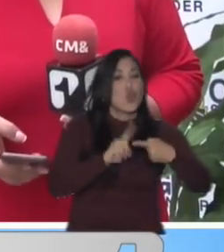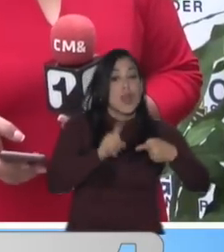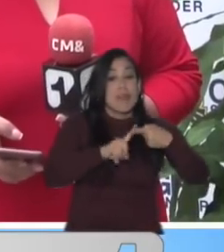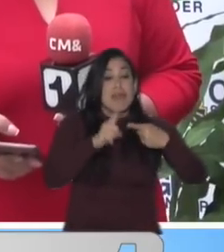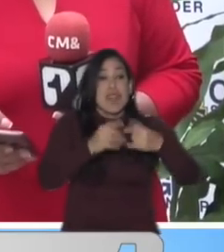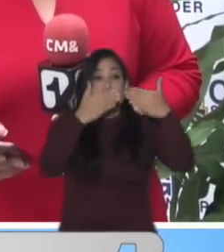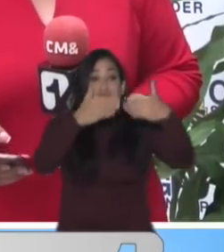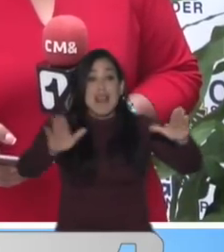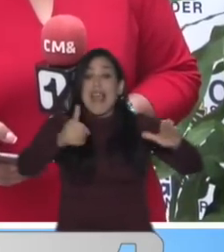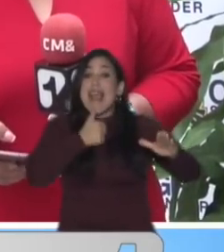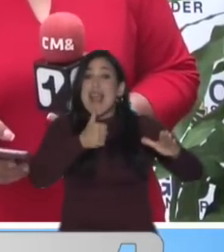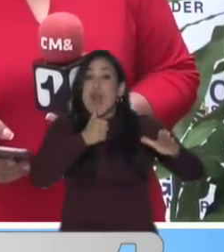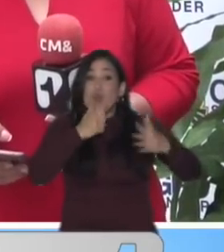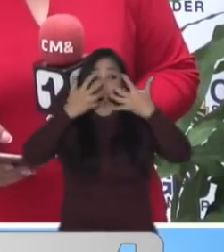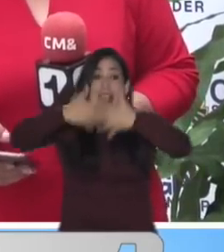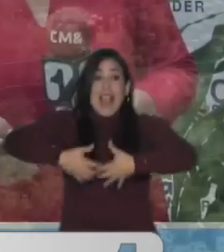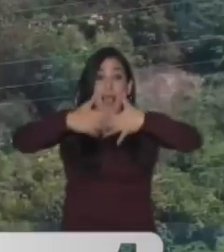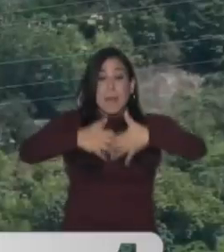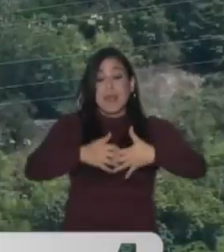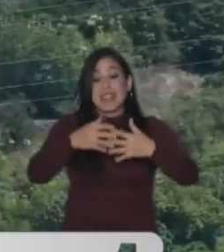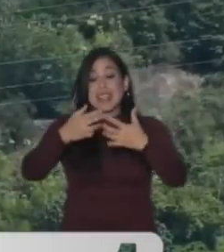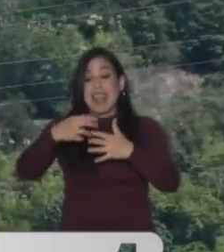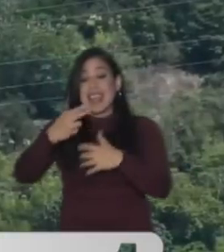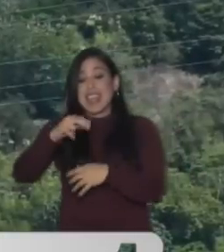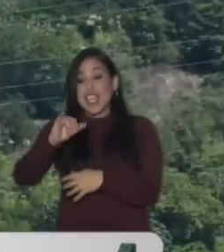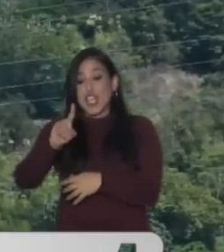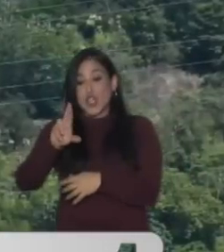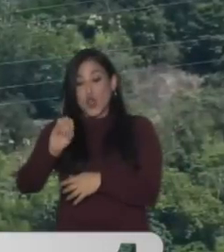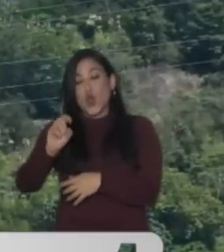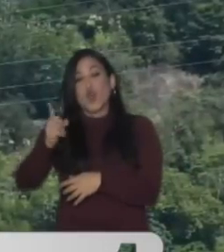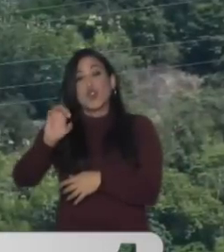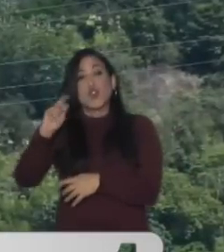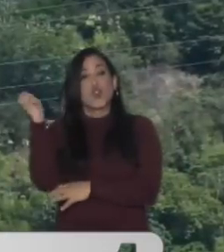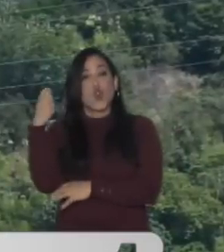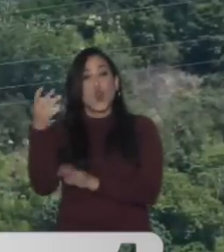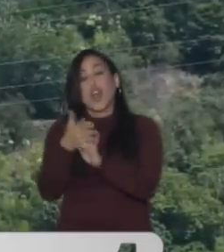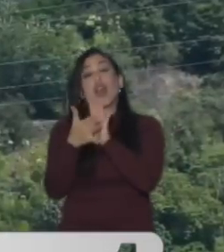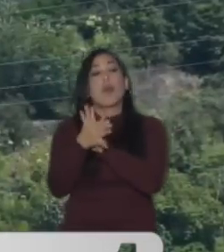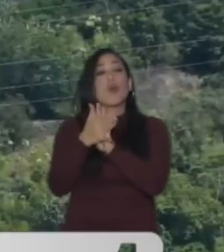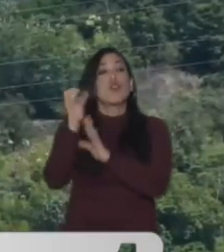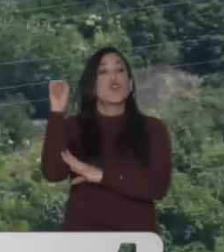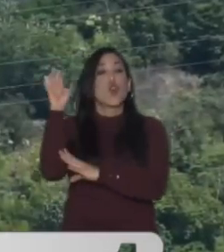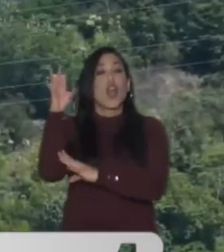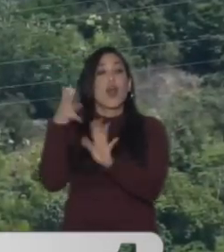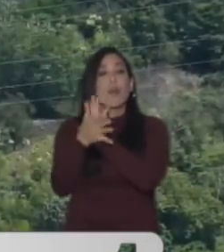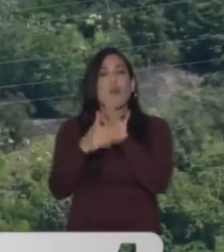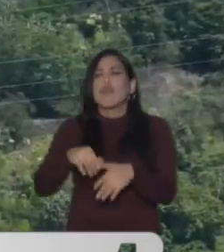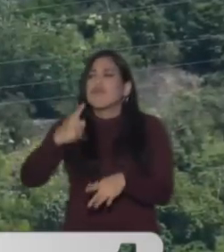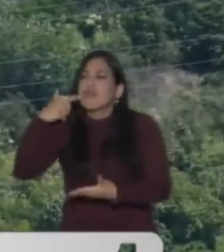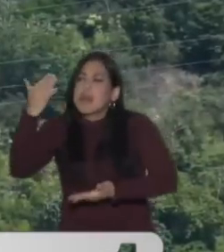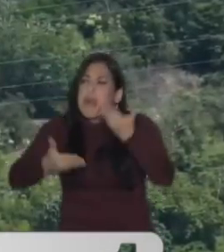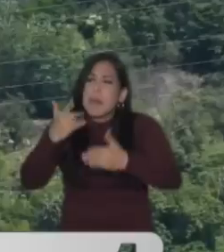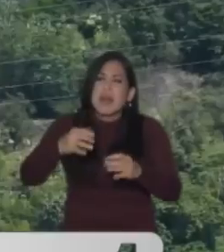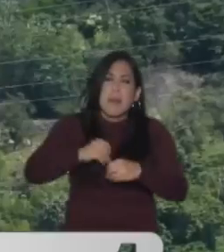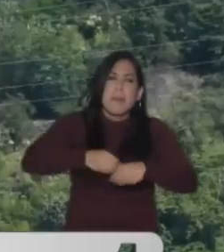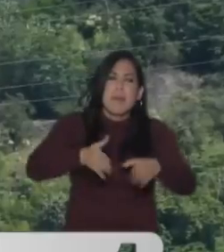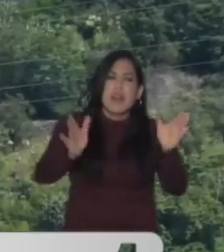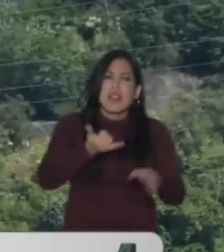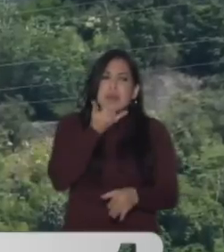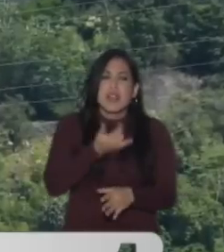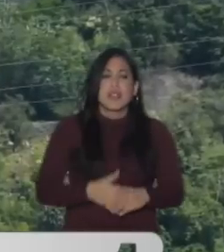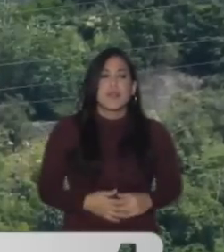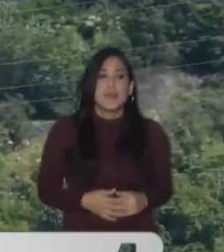de las compuertas de la represa de Hidrosogamoso. Doctor César García, director departamental de riesgo, ¿qué balance hay a esta hora tras esta apertura?